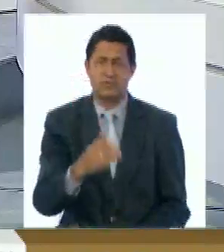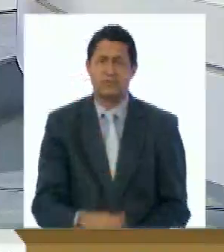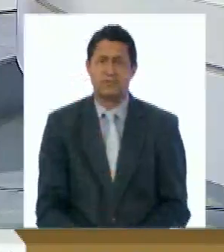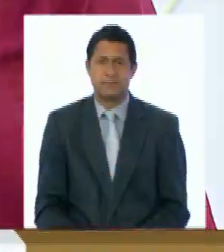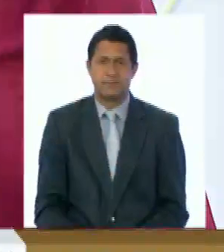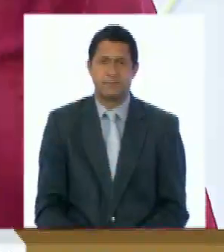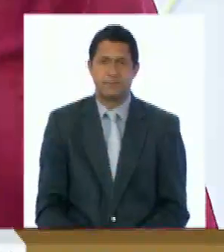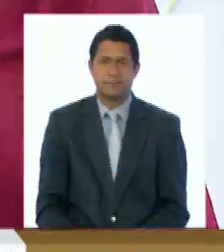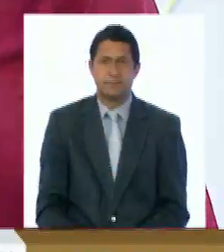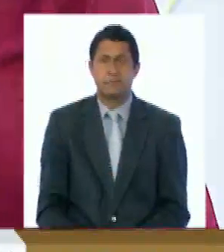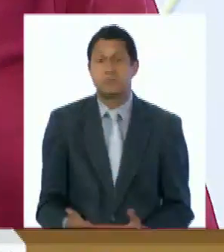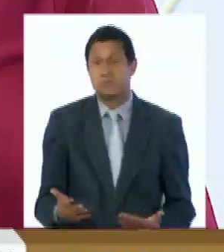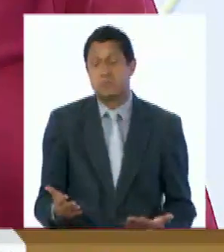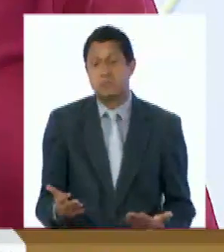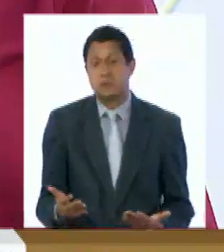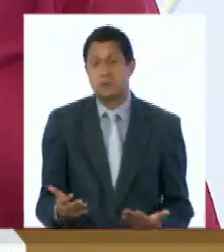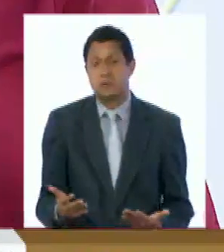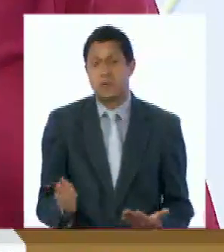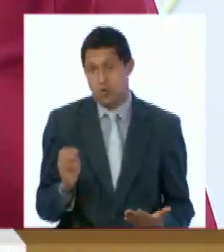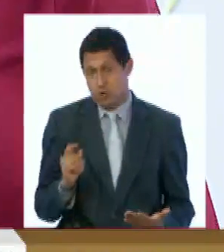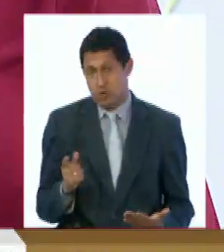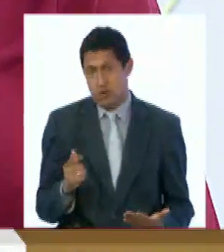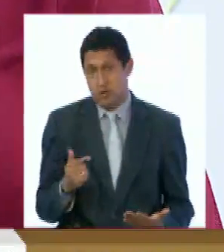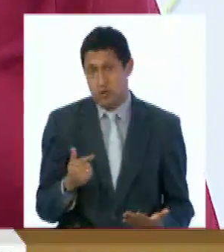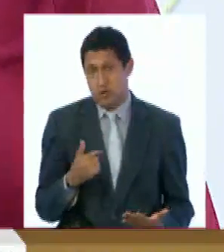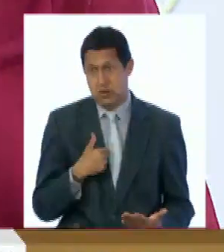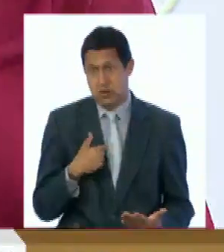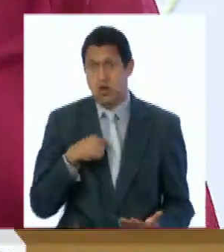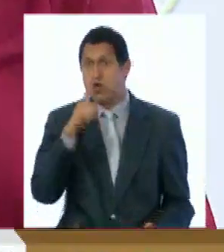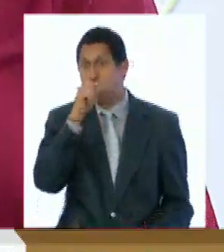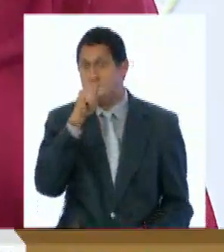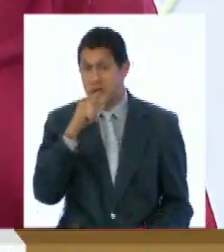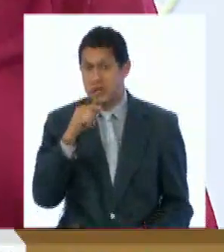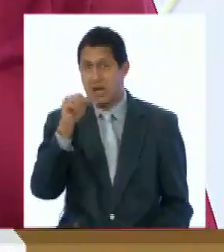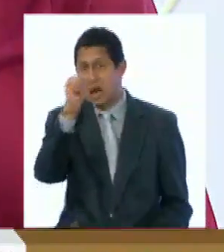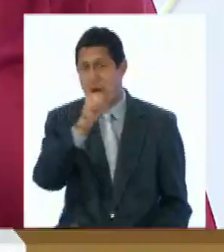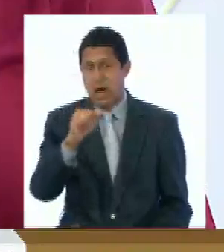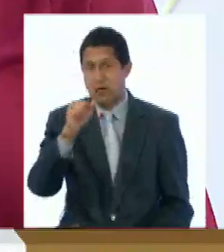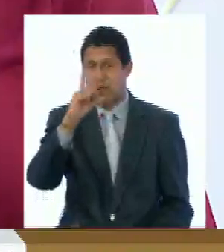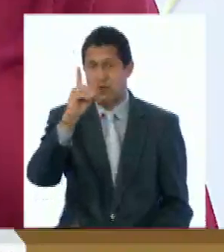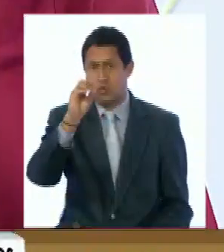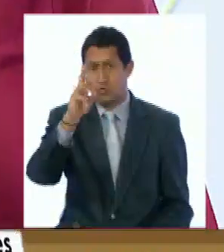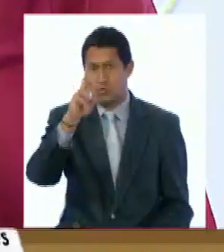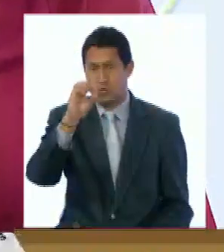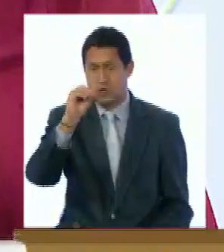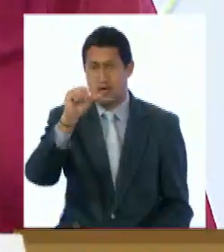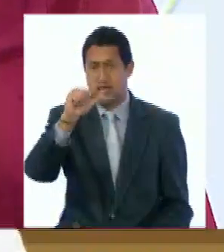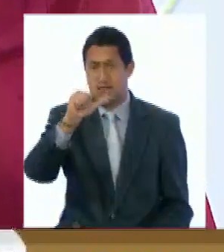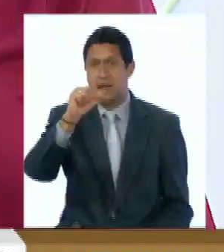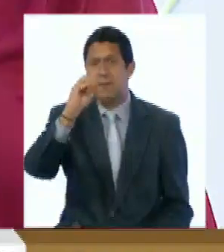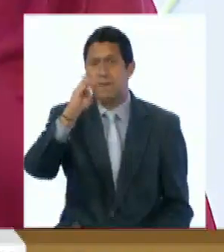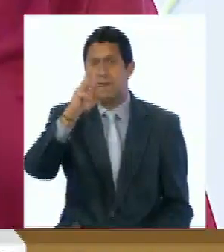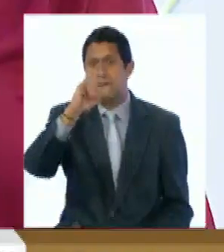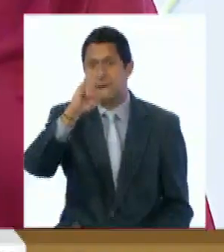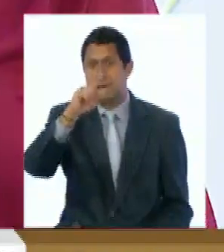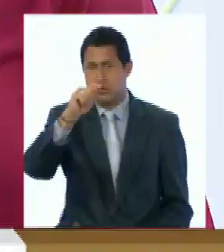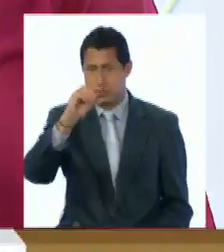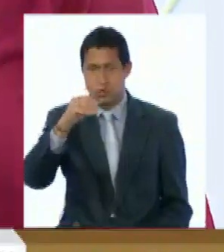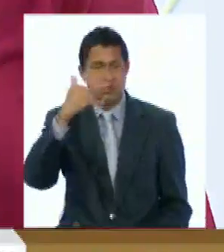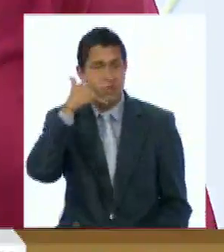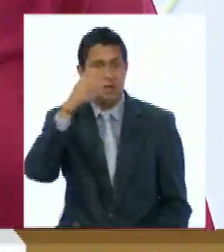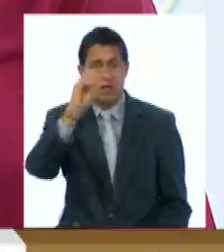sí bueno este está mi twitter que es arroba doctora s brito mi